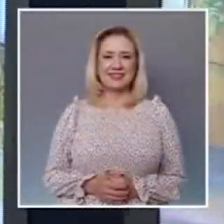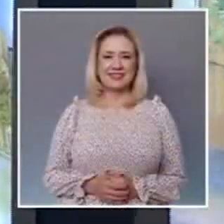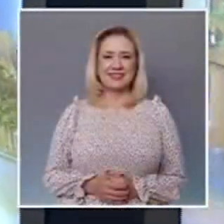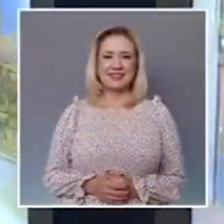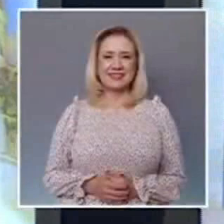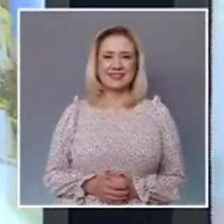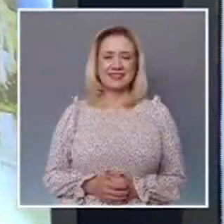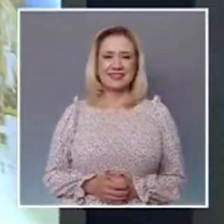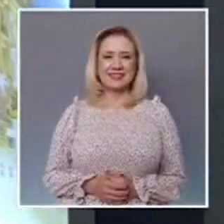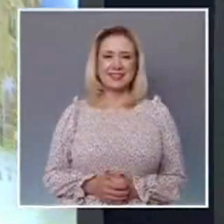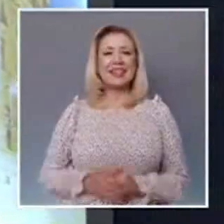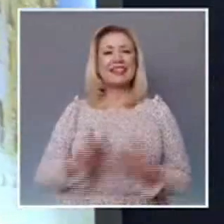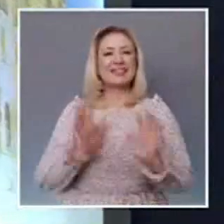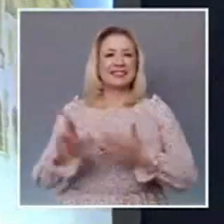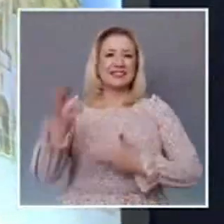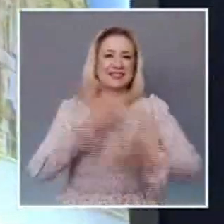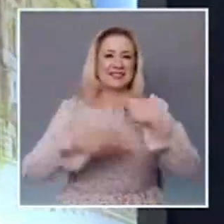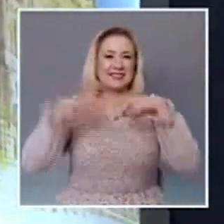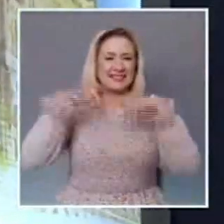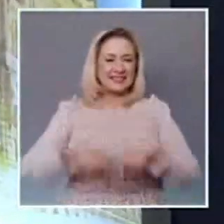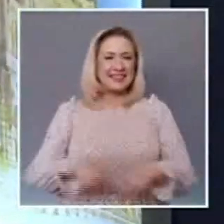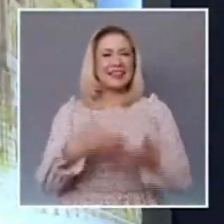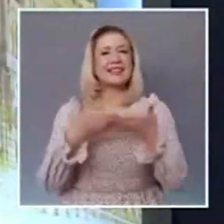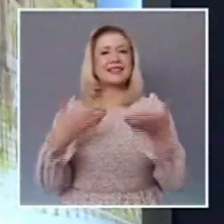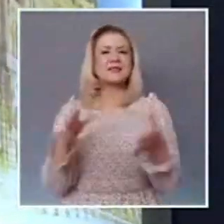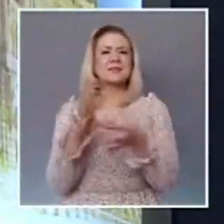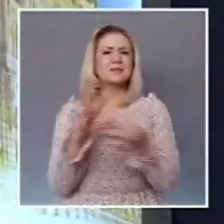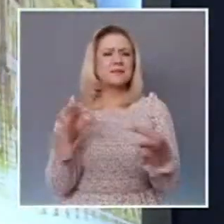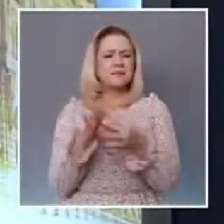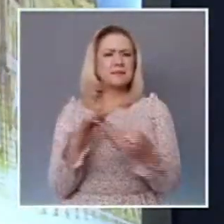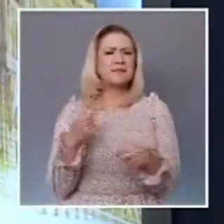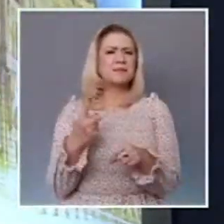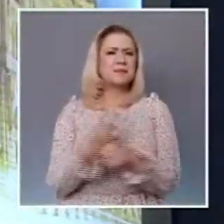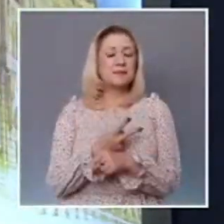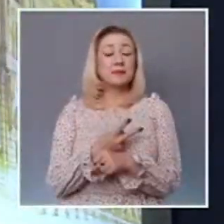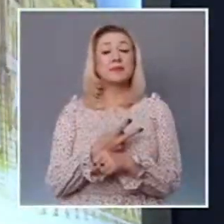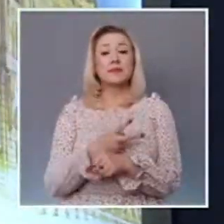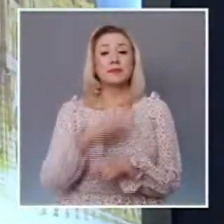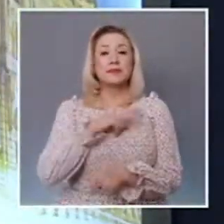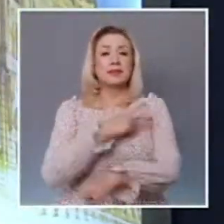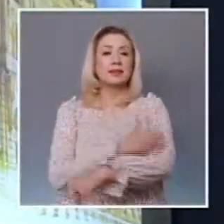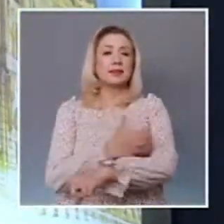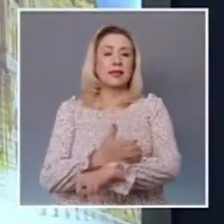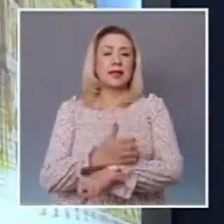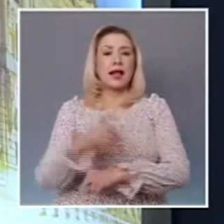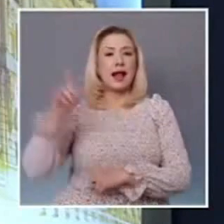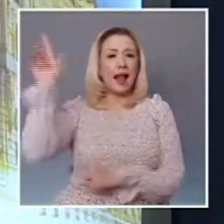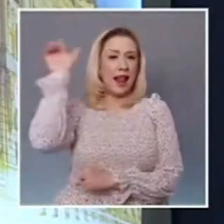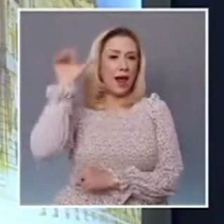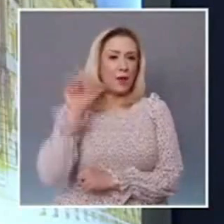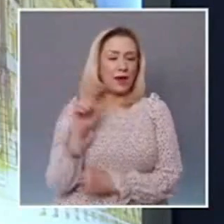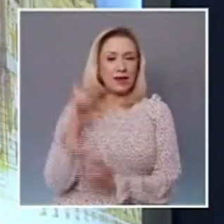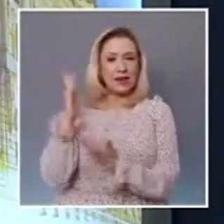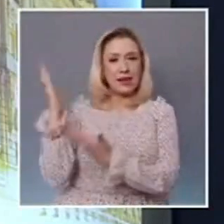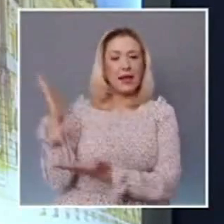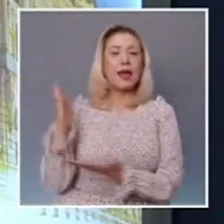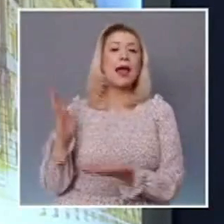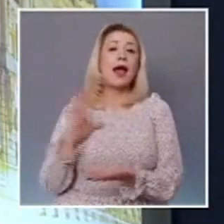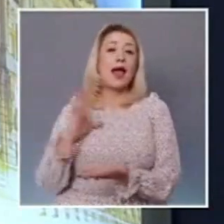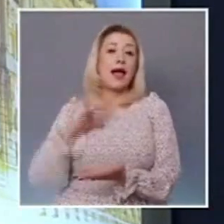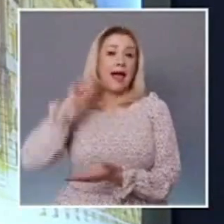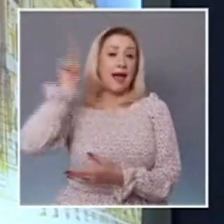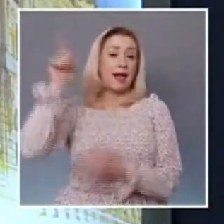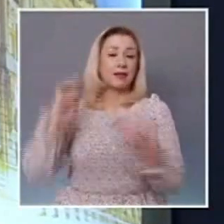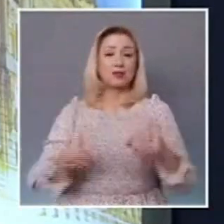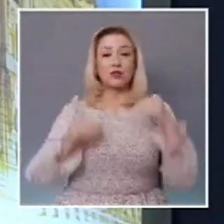Ya estamos de regreso y con más información. Ahora es momento de enlazarnos con mi compañera Laura Murillo, quien se encuentra en la sede alterna de la Suprema Corte